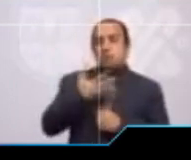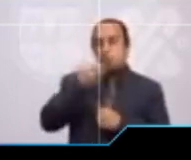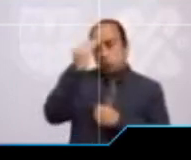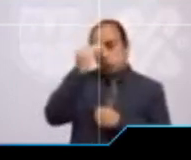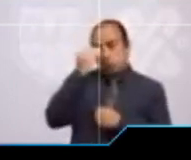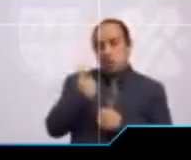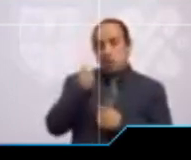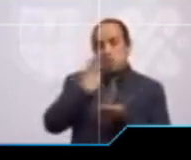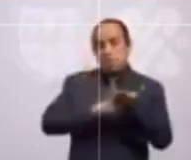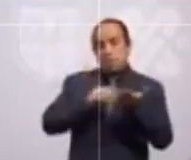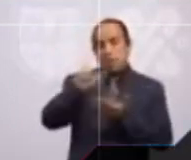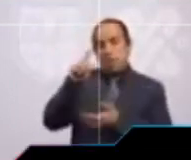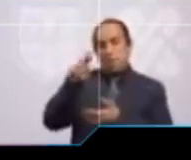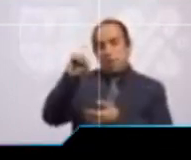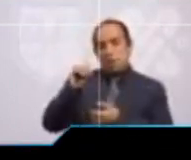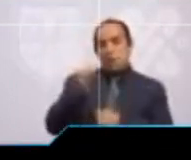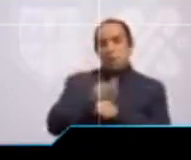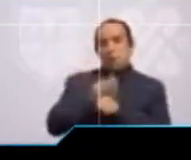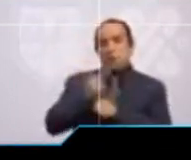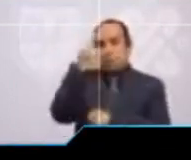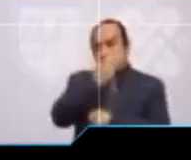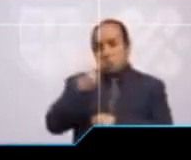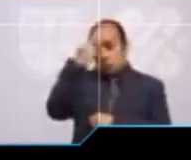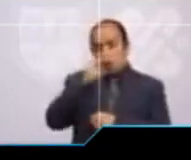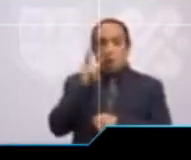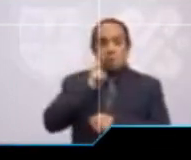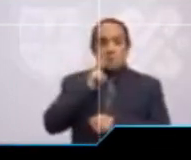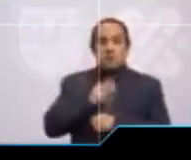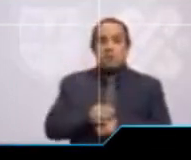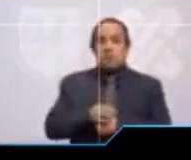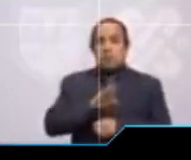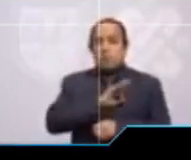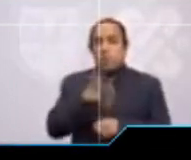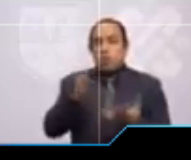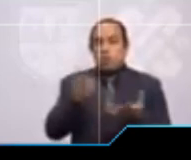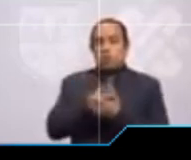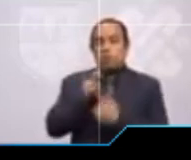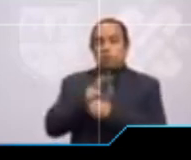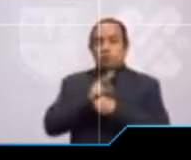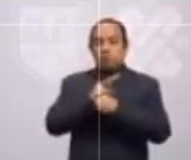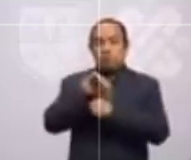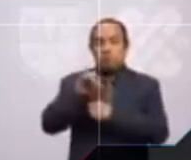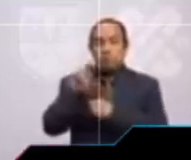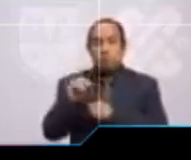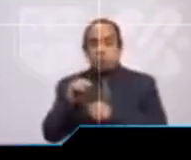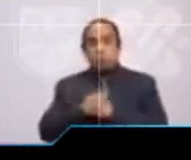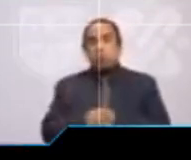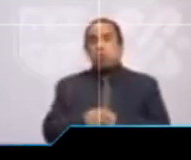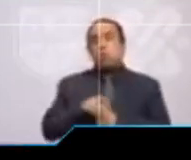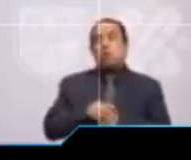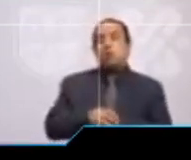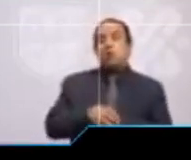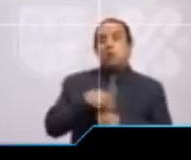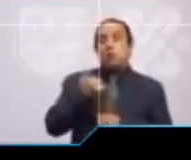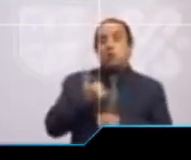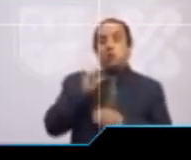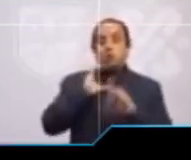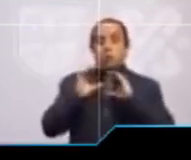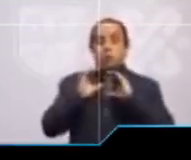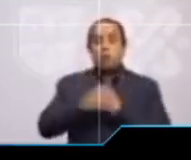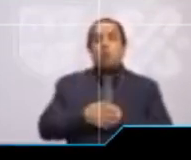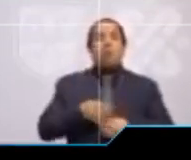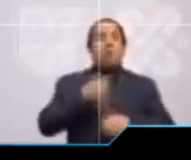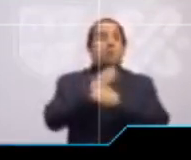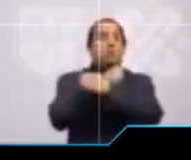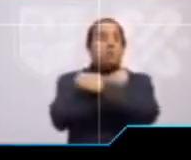tuvimos conocimiento del amparo y en este momento se está revisando para ver si es factible hacer la verificación o no. Y obviamente pues comunicándonos con